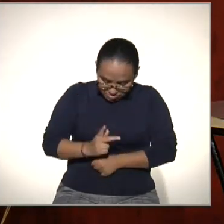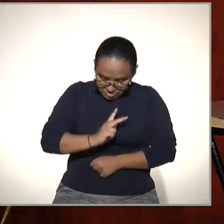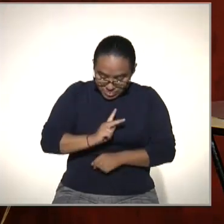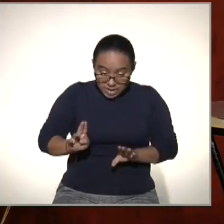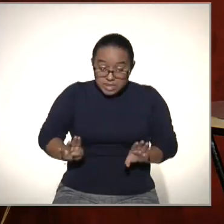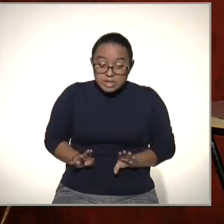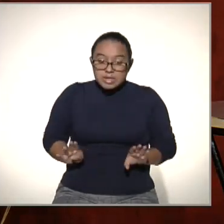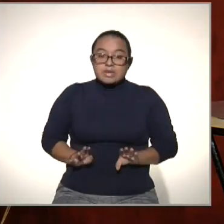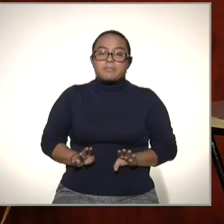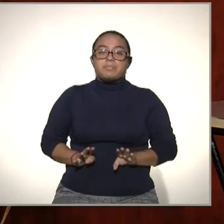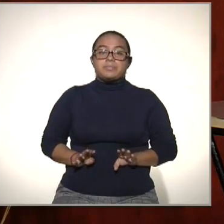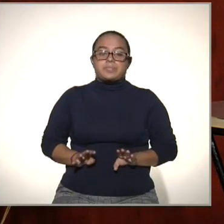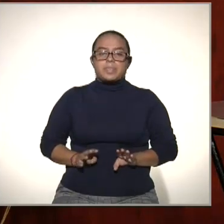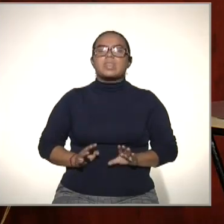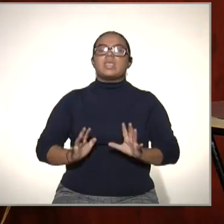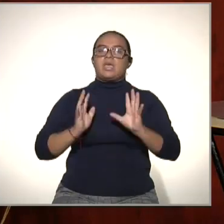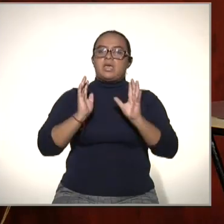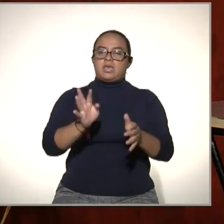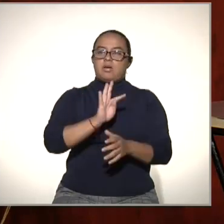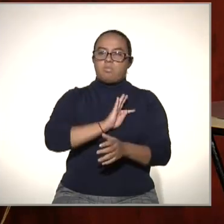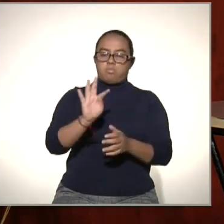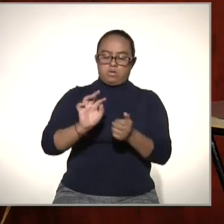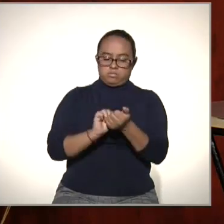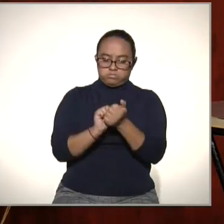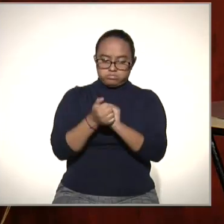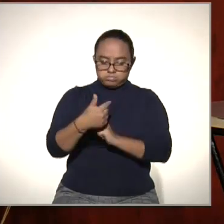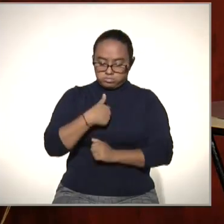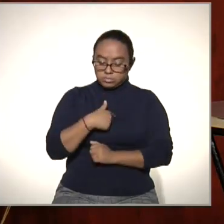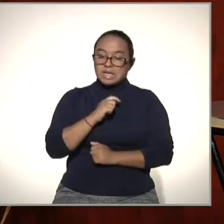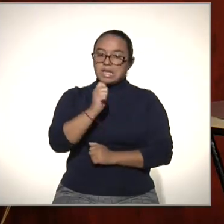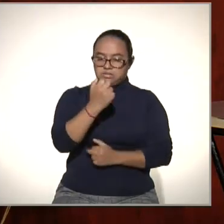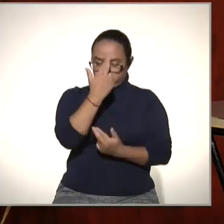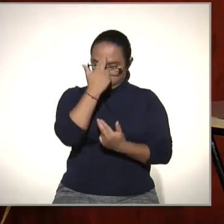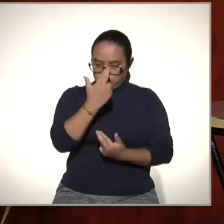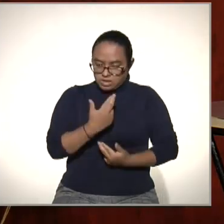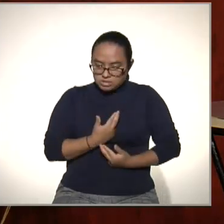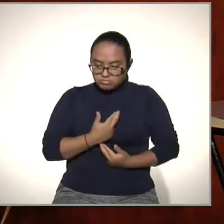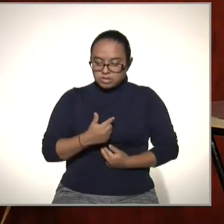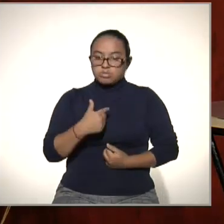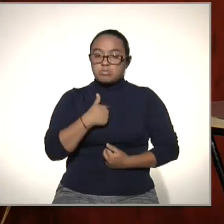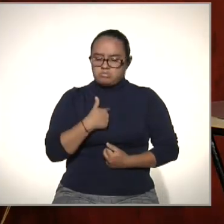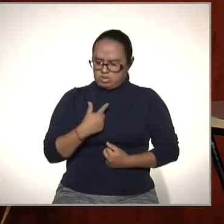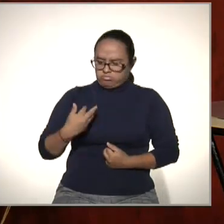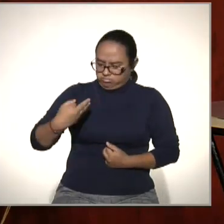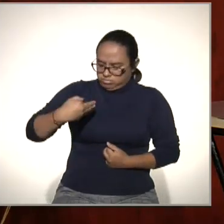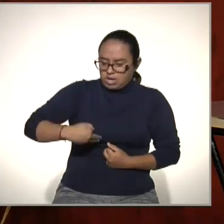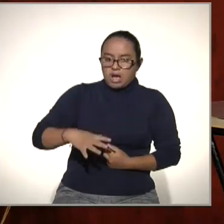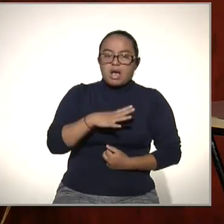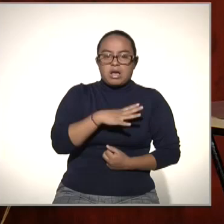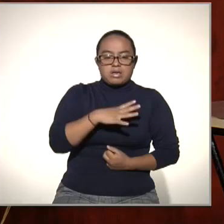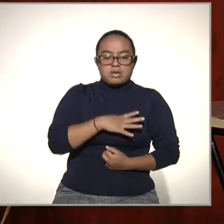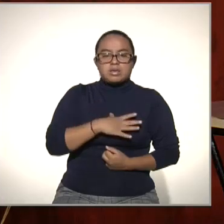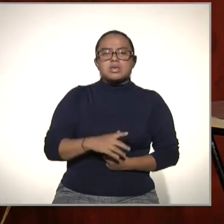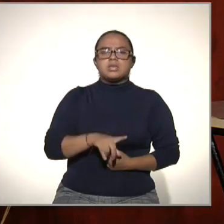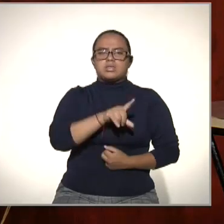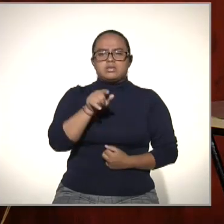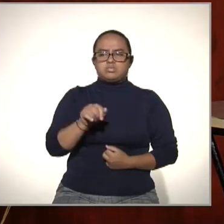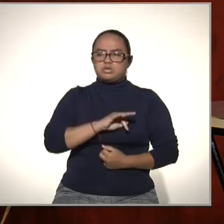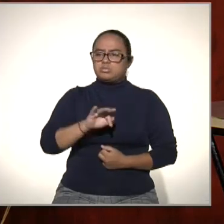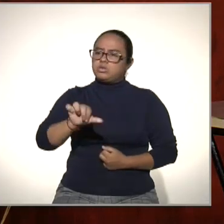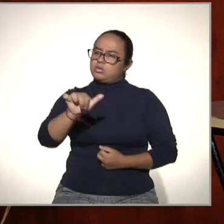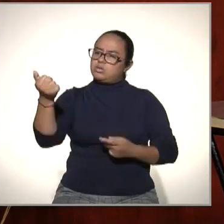cualquier cosa que eso signifique, ya puedo empezar a sentir que me respeto, que me acepto y entonces ya puedo entrar a convivir con